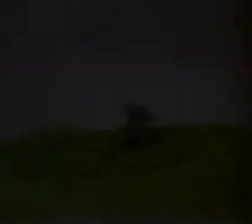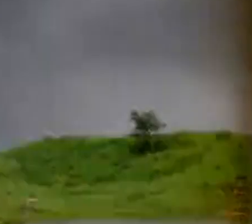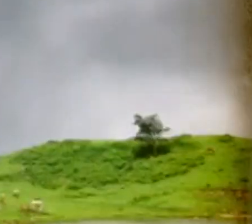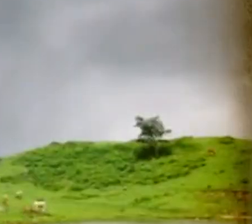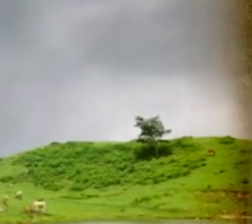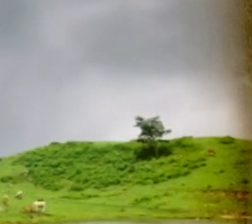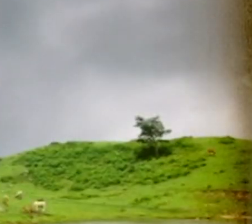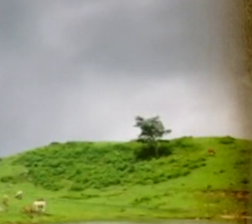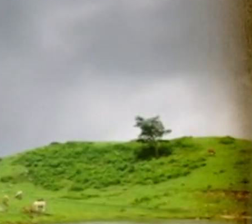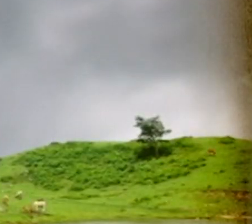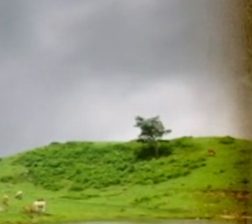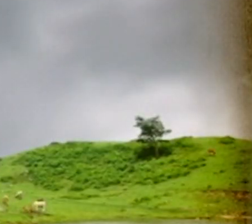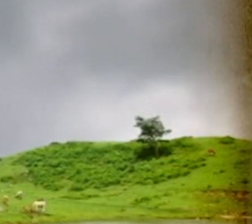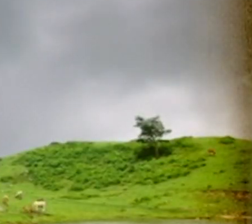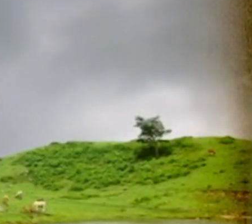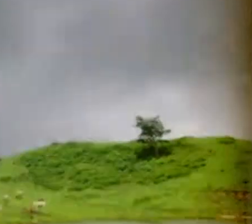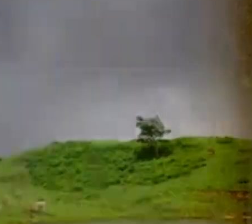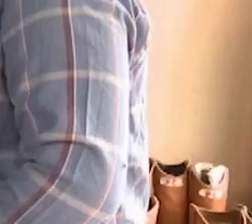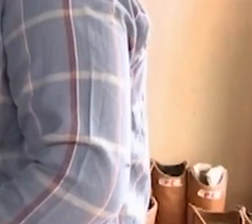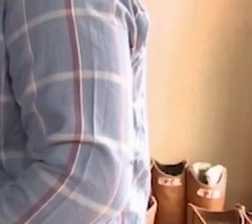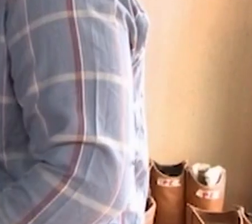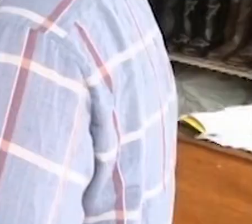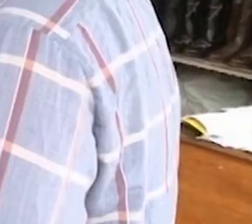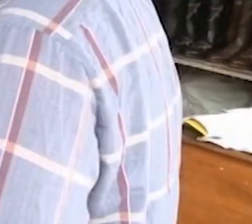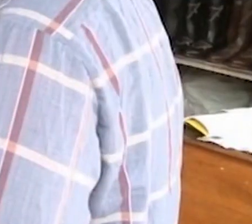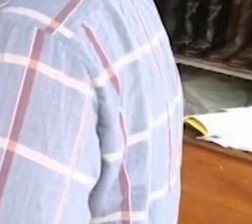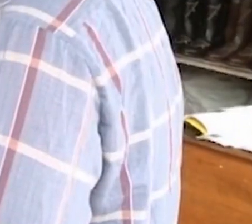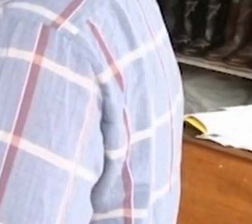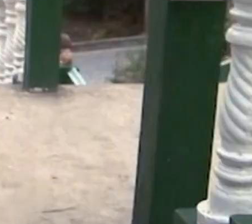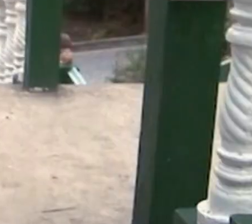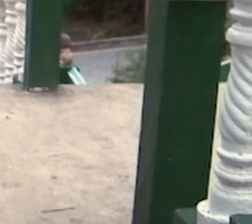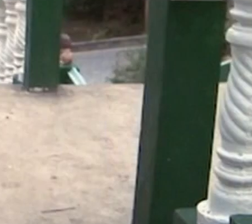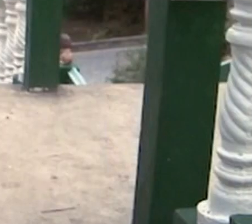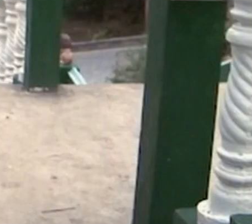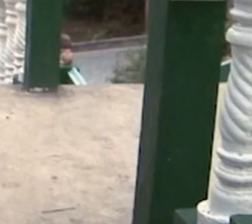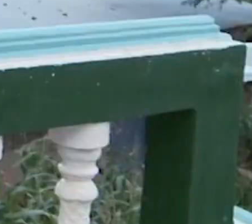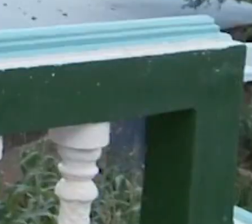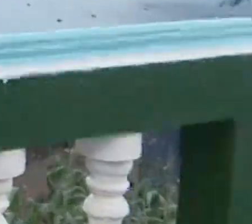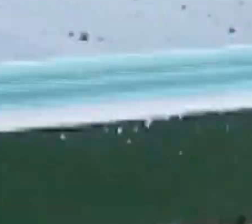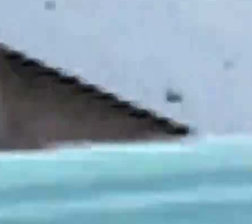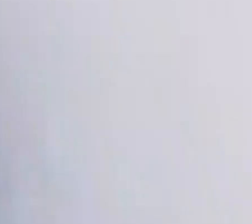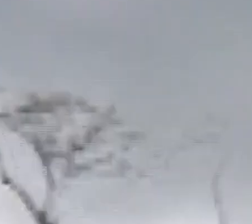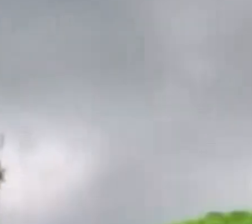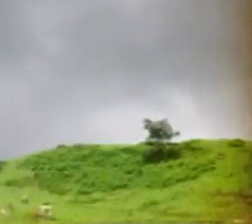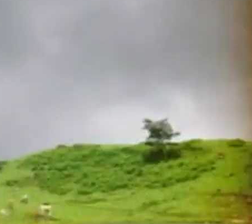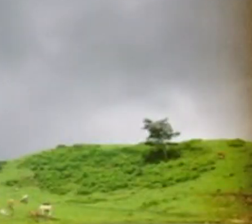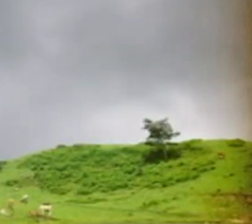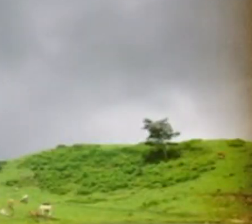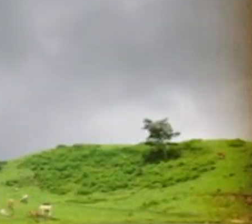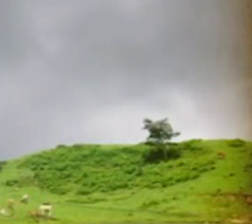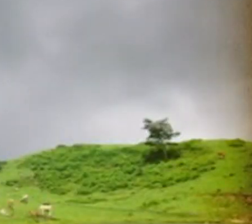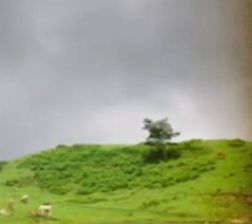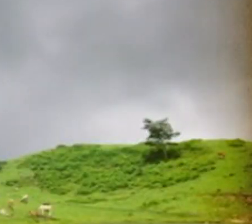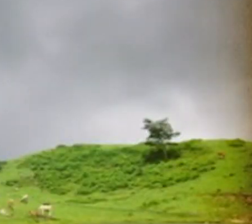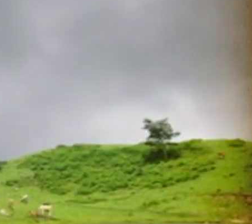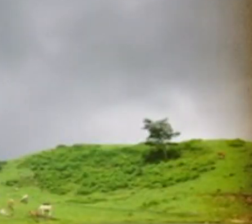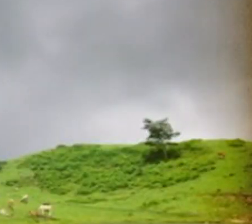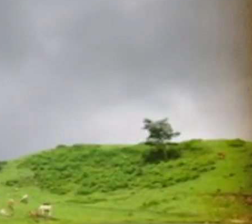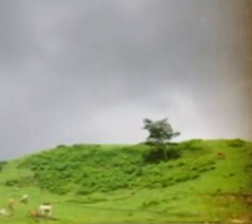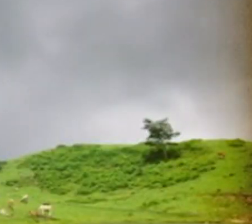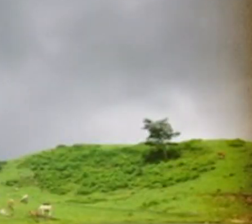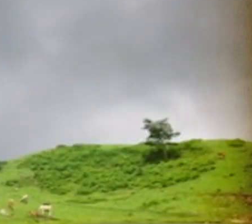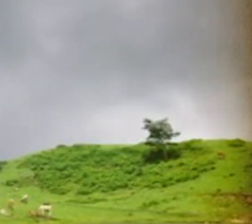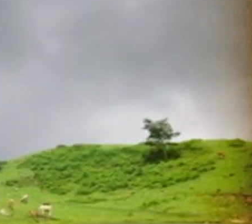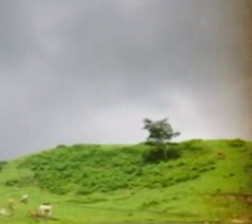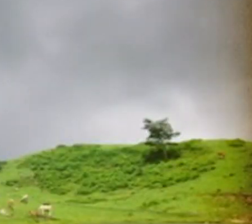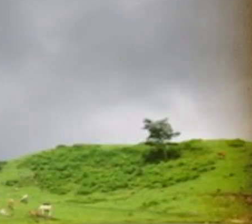quiere. Loma Verde. ¿Cómo te llamas? María Yulisa. Soy chico para servirte. Estreno el 19 de mayo a las